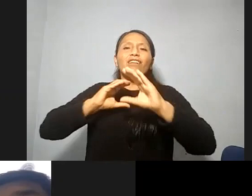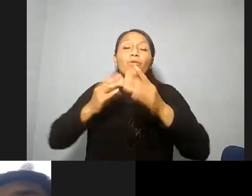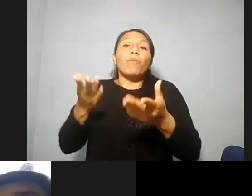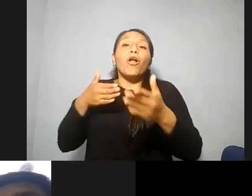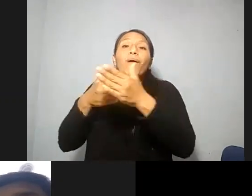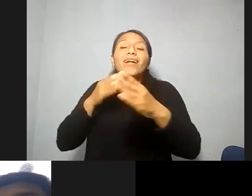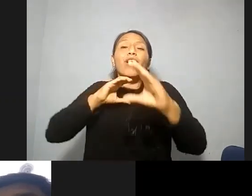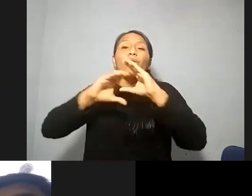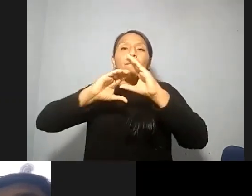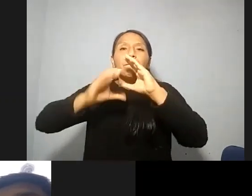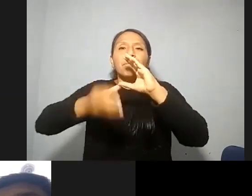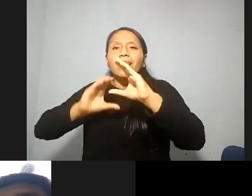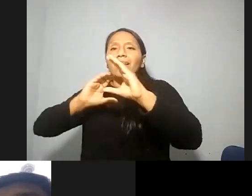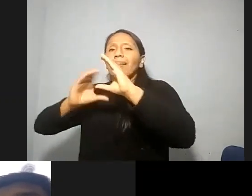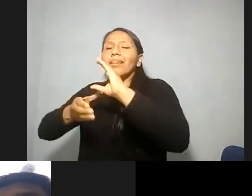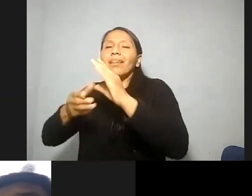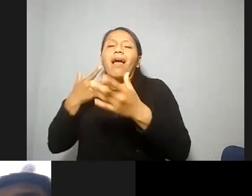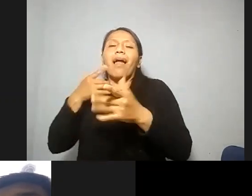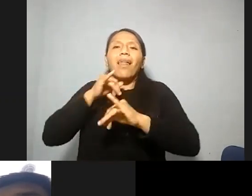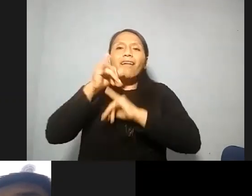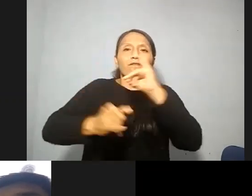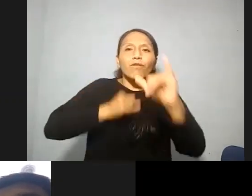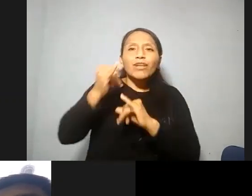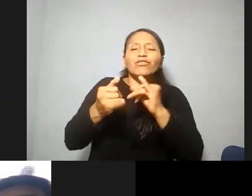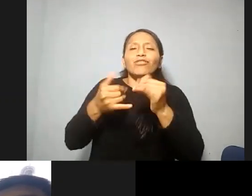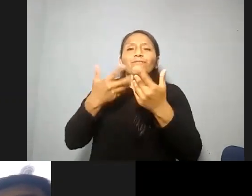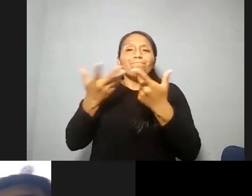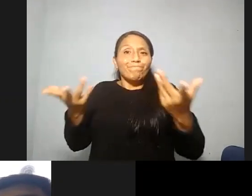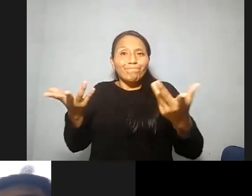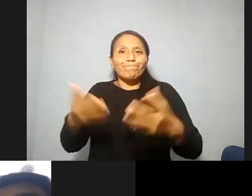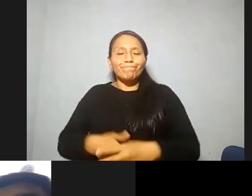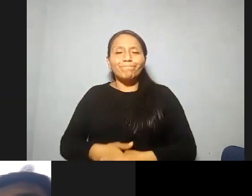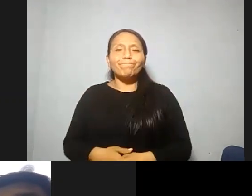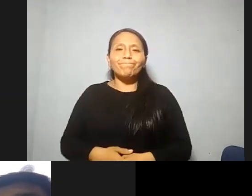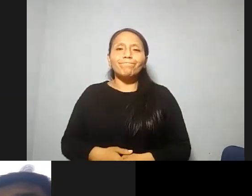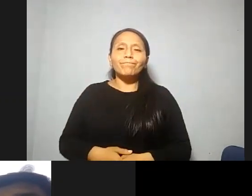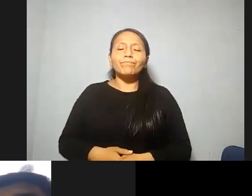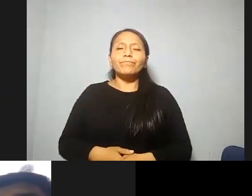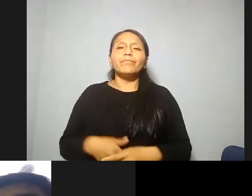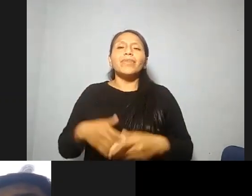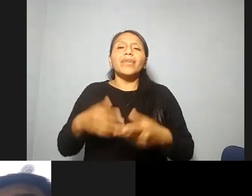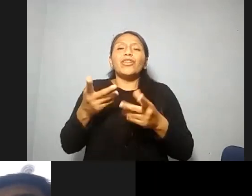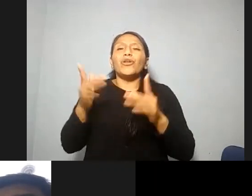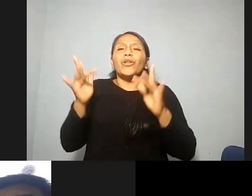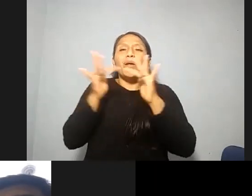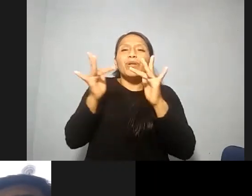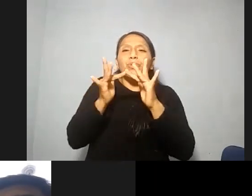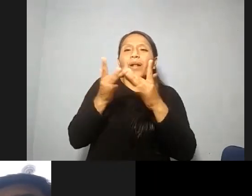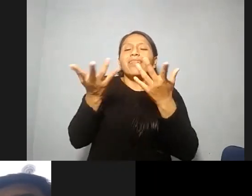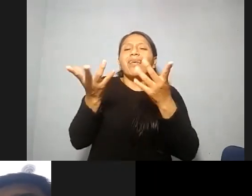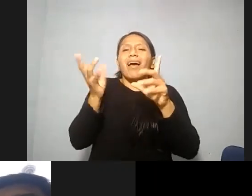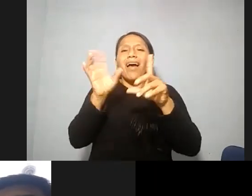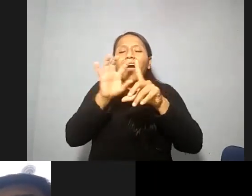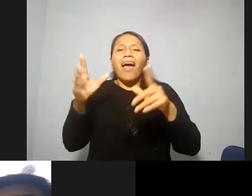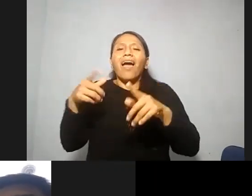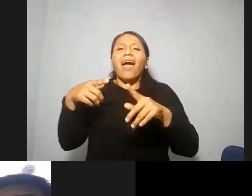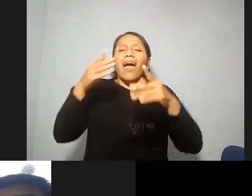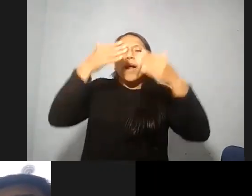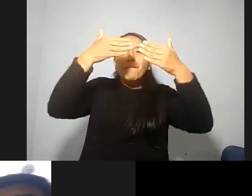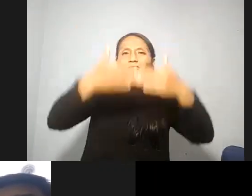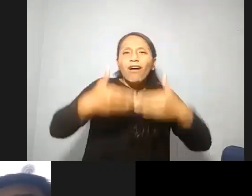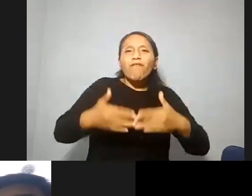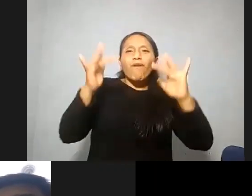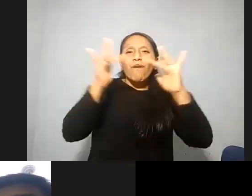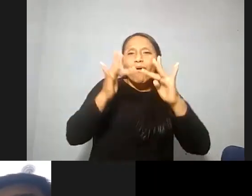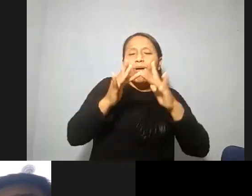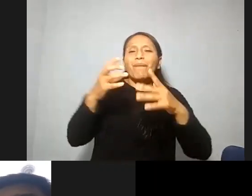comunicacionales, barreras a la información y a la comunicación, ¿sí? Esto de la virtualidad, esto de las aulas virtuales, de las